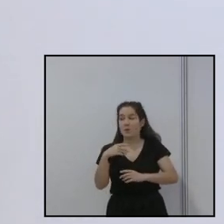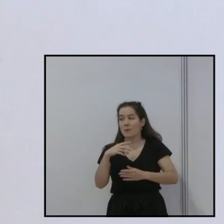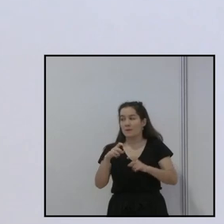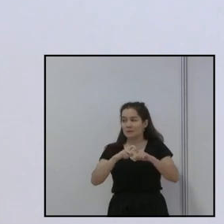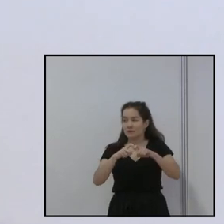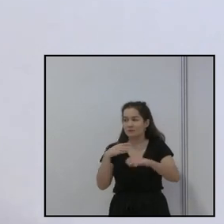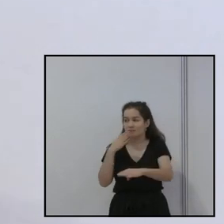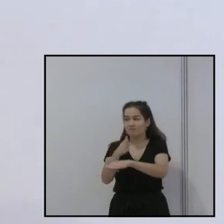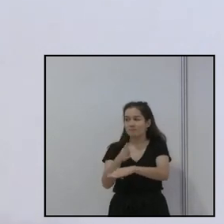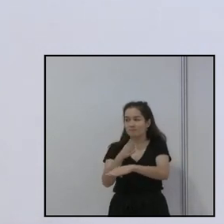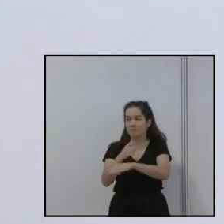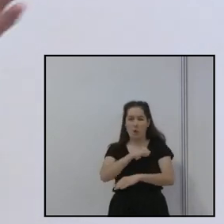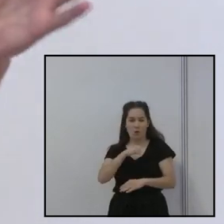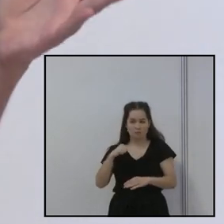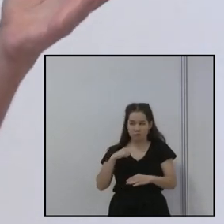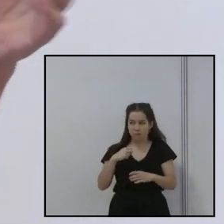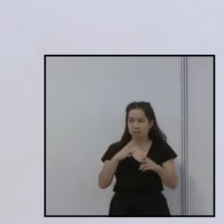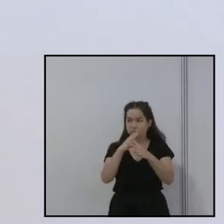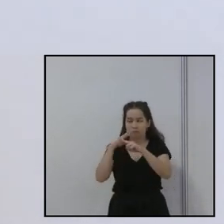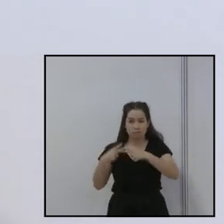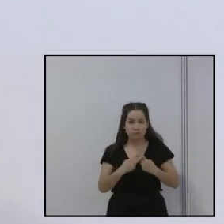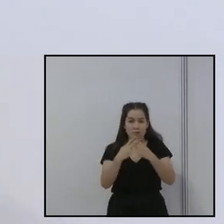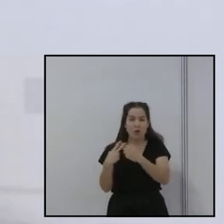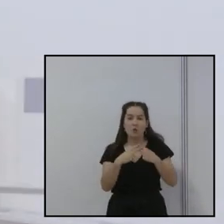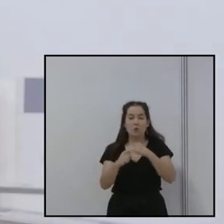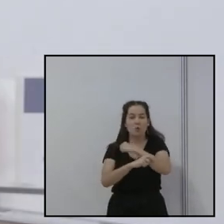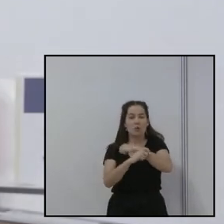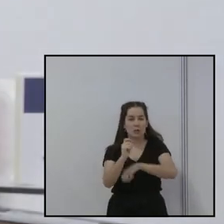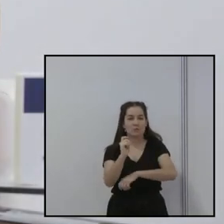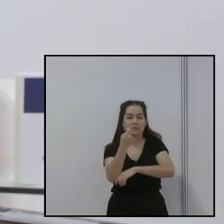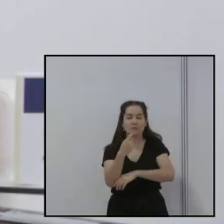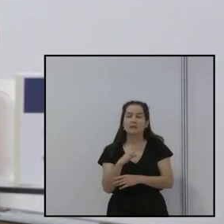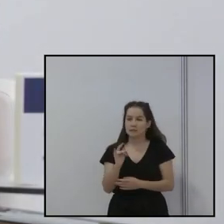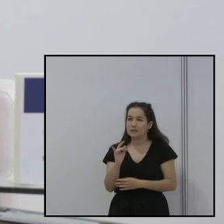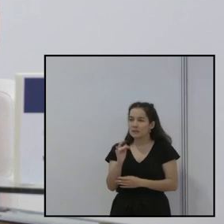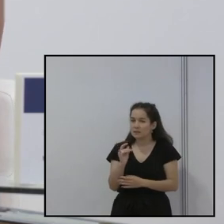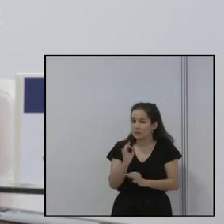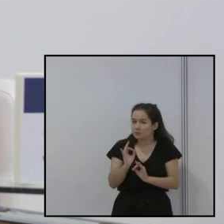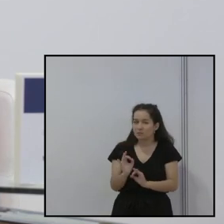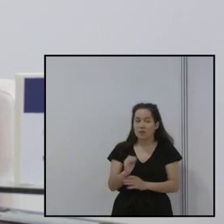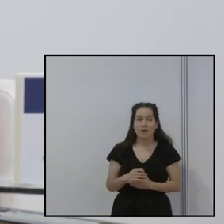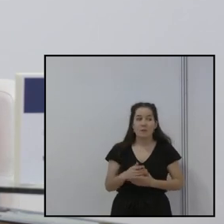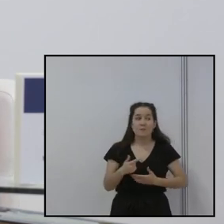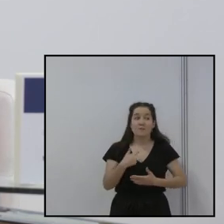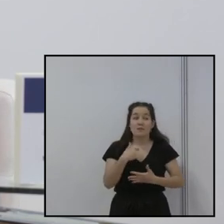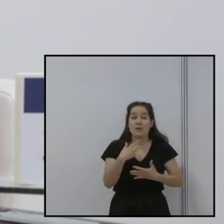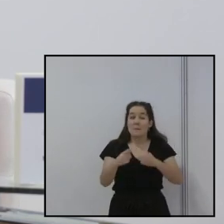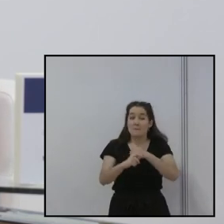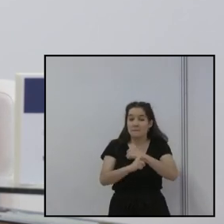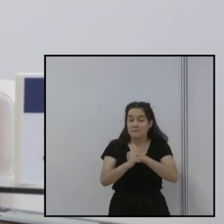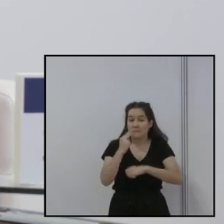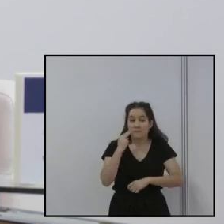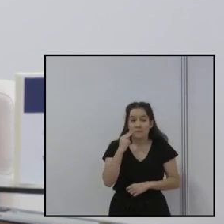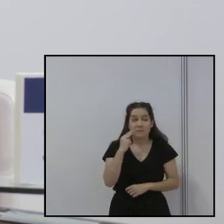sola, sí. Lo cual probablemente lo prolongó más, pero al final diste con la clave, eso es lo que hay que hacer. Sí, exacto. Entonces yo creo que justamente ese miedo a